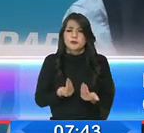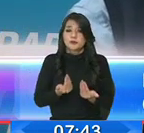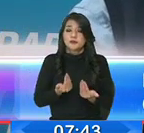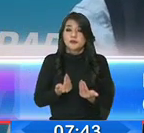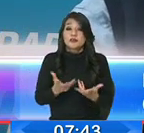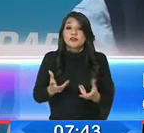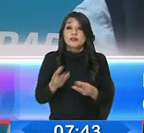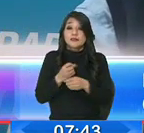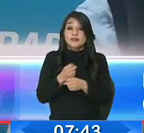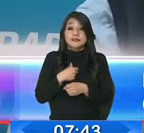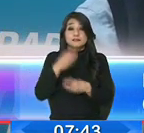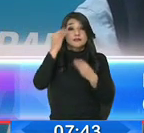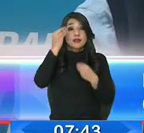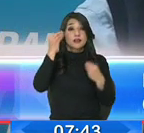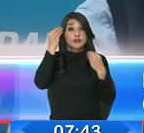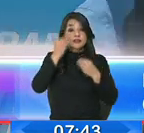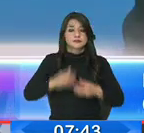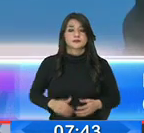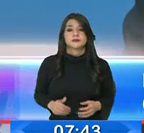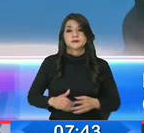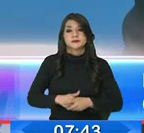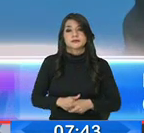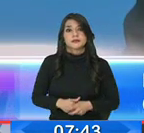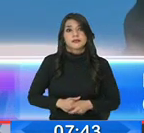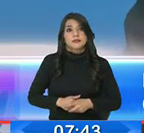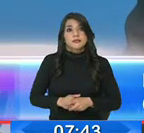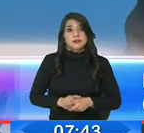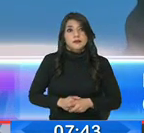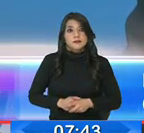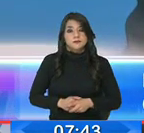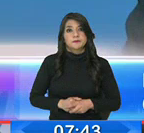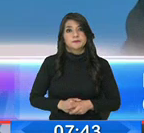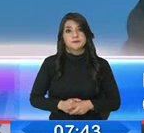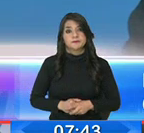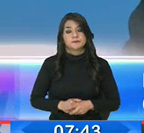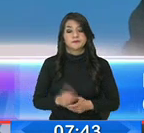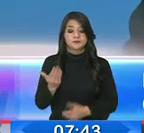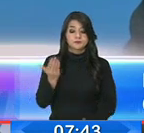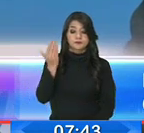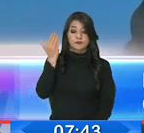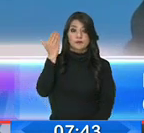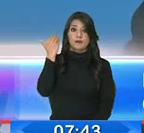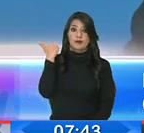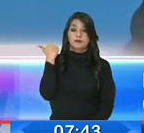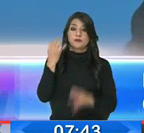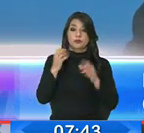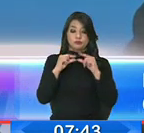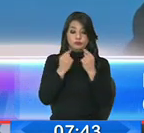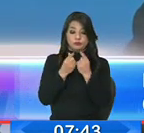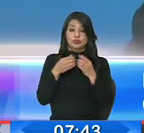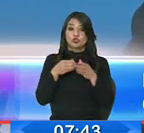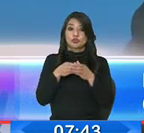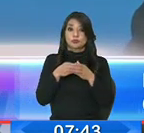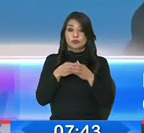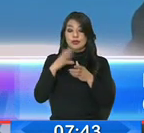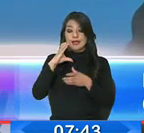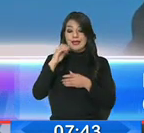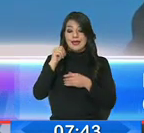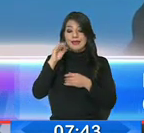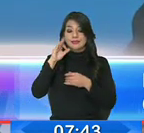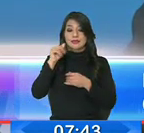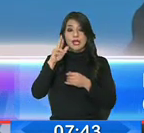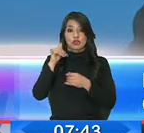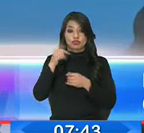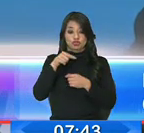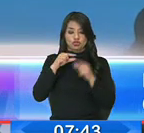retomar sus valores? Bueno, a ver, en la Edad Media surgió una secta que se llamaron los cátaros. El